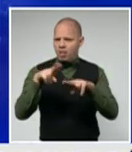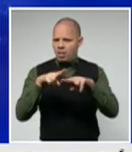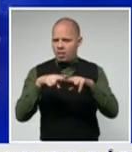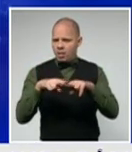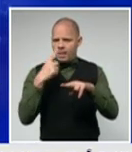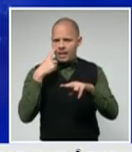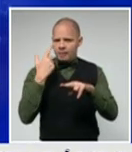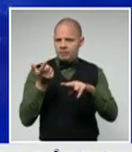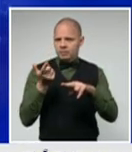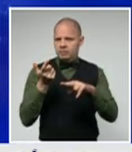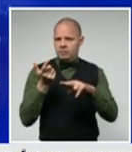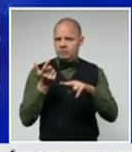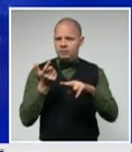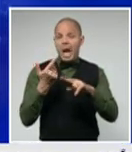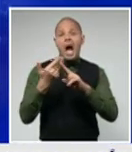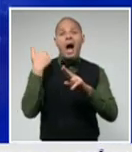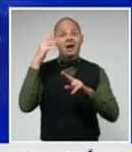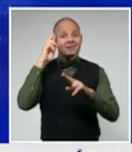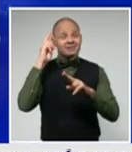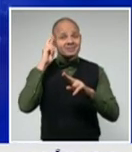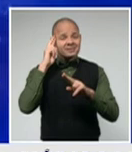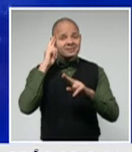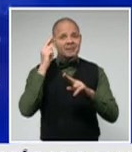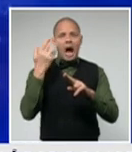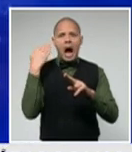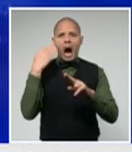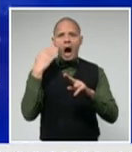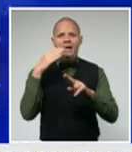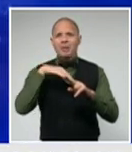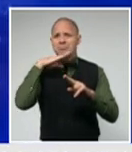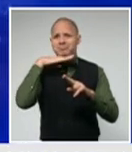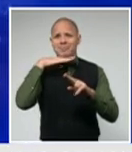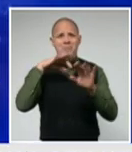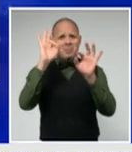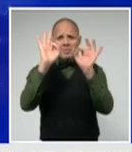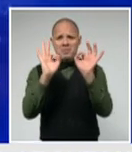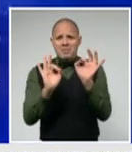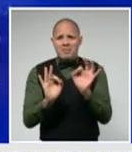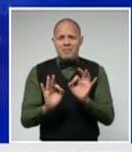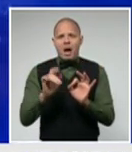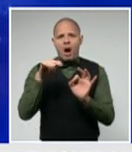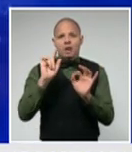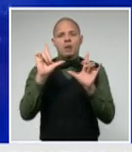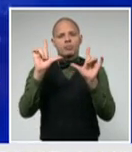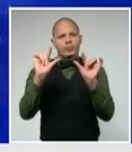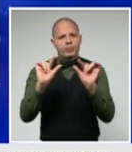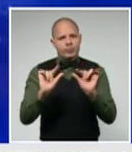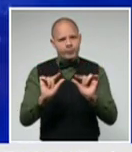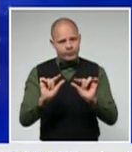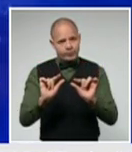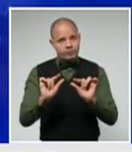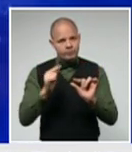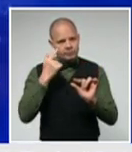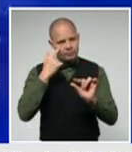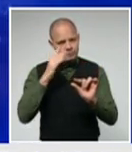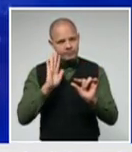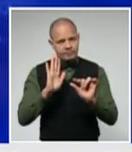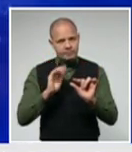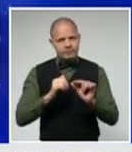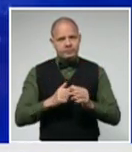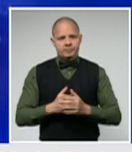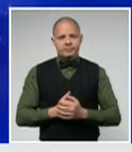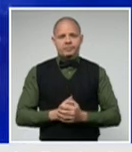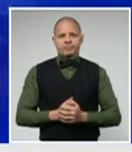que no sé si recordarán la complejidad que llegamos a tener en varios territorios, y en